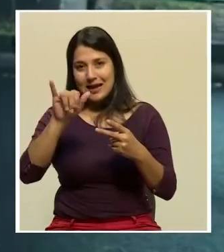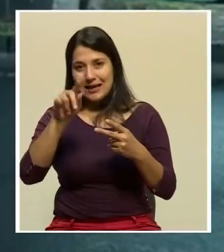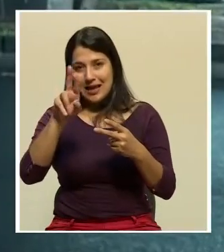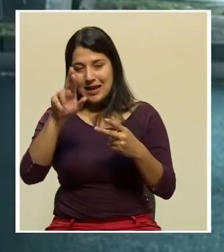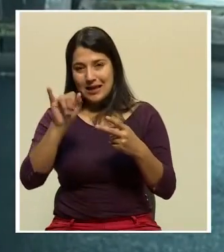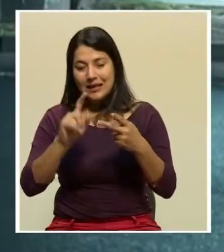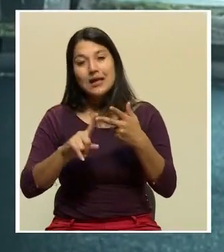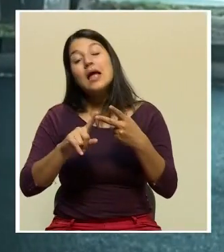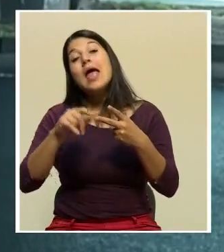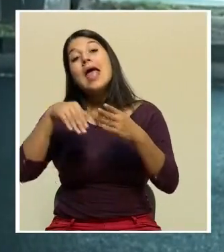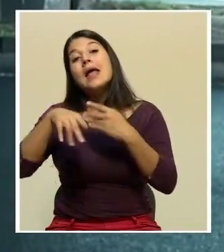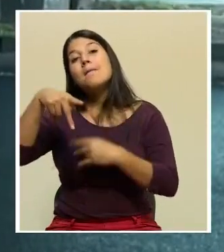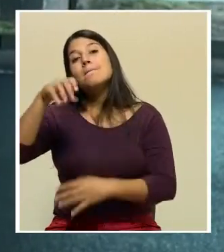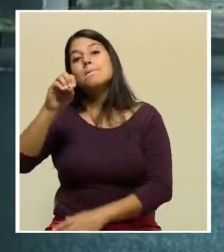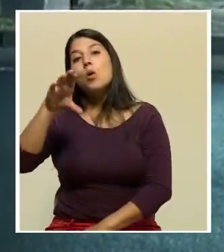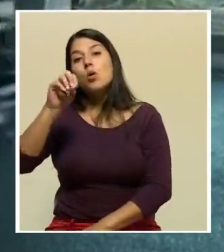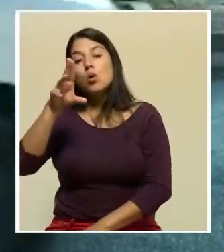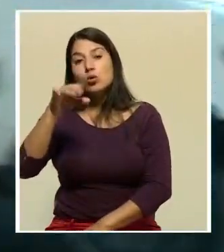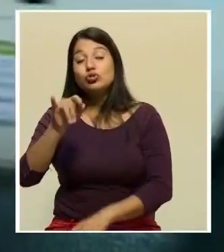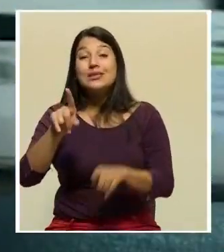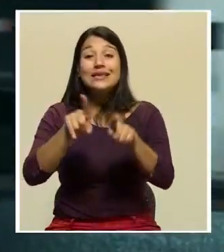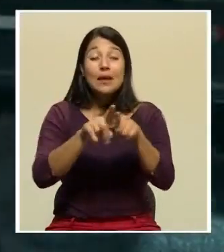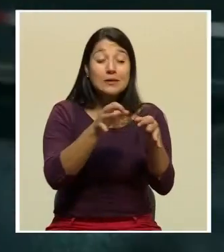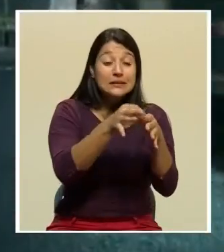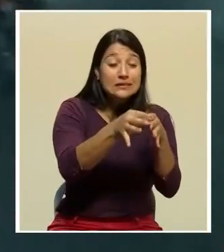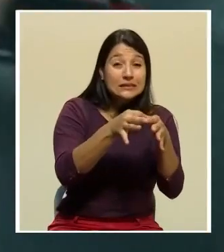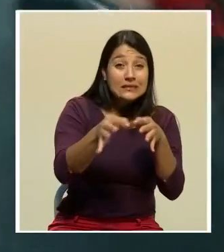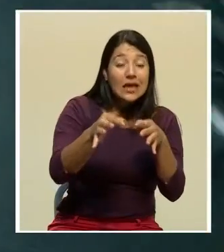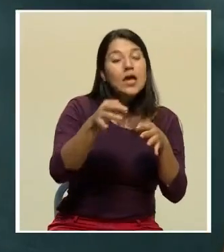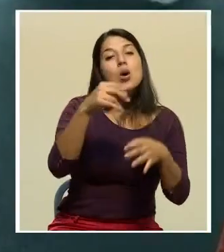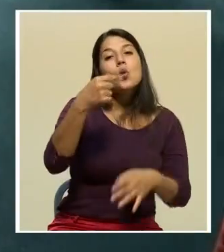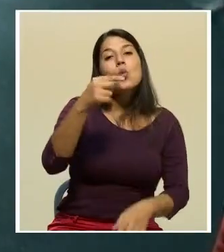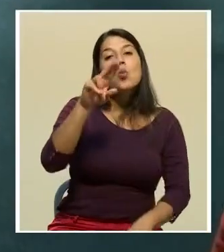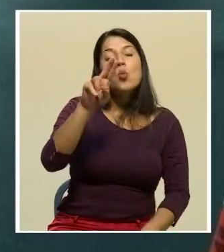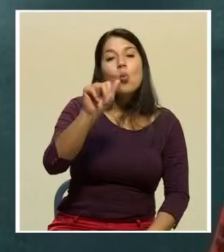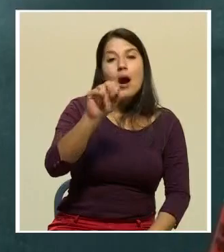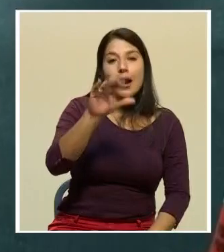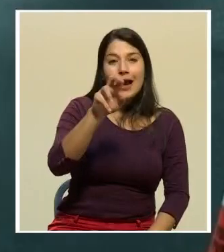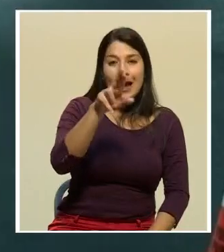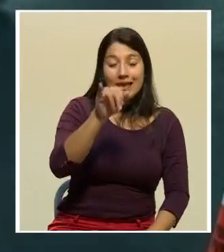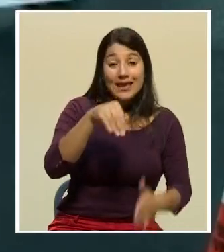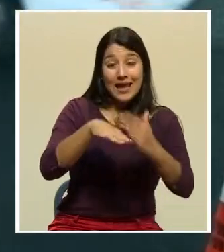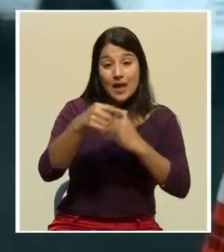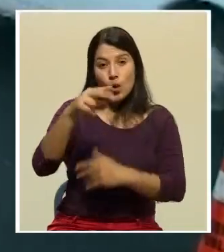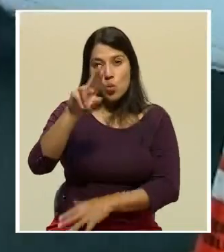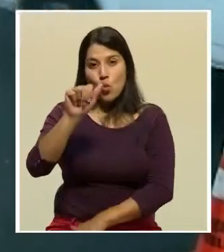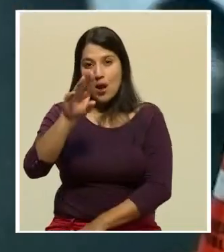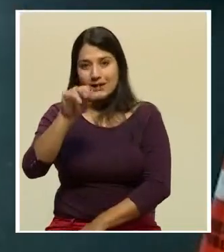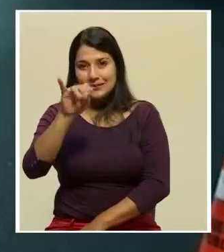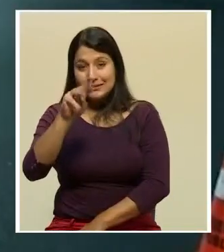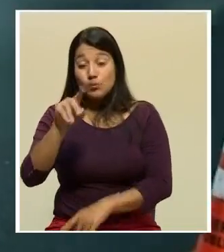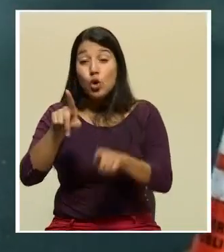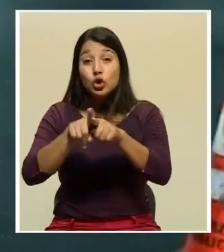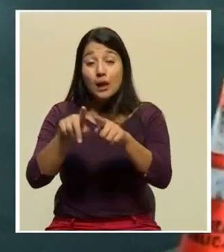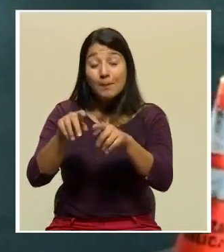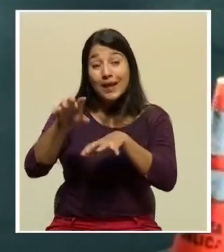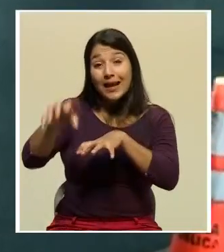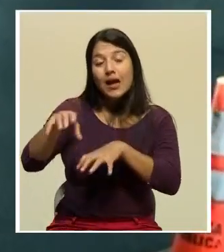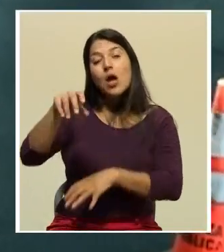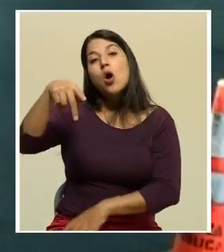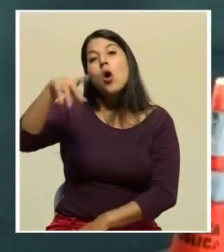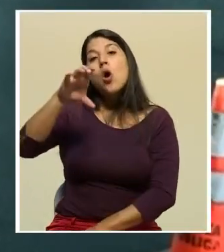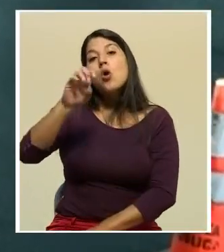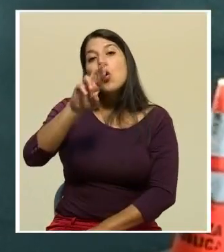de Pocosí, distritos de Dualcarí en el cantón de Guásimo, en el cantón de Corredores y los distritos de Zabalito